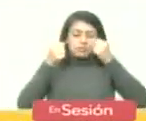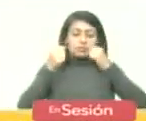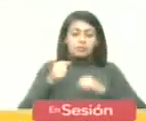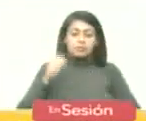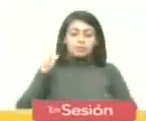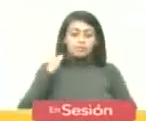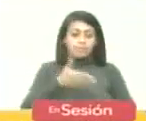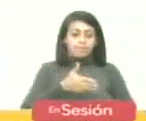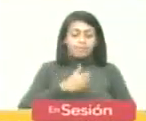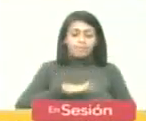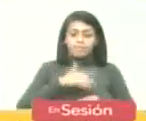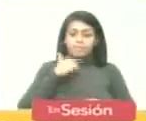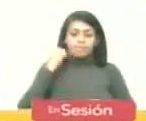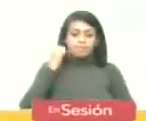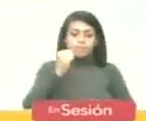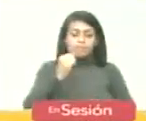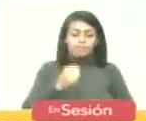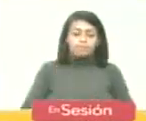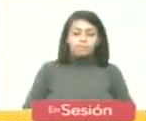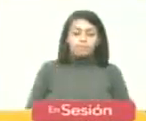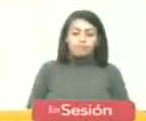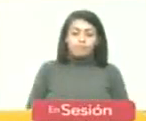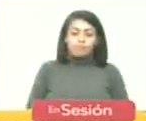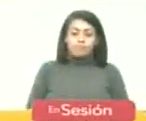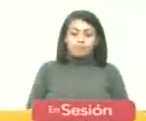pagando sentencia por homicida.